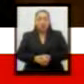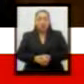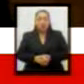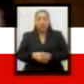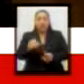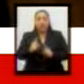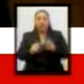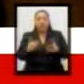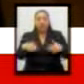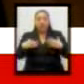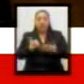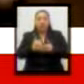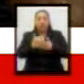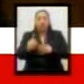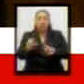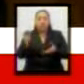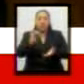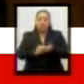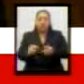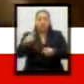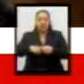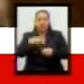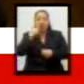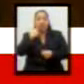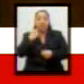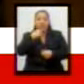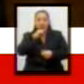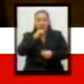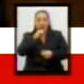pueden ayudar a que haya una mayor participación de hombres y mujeres